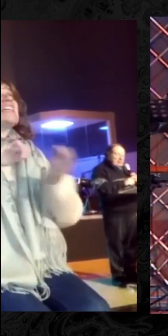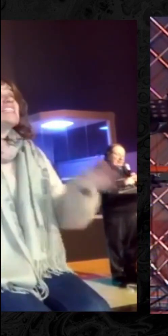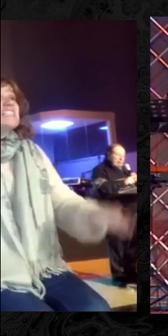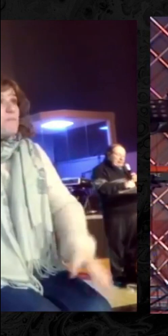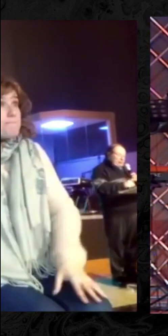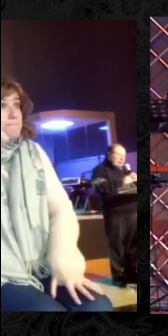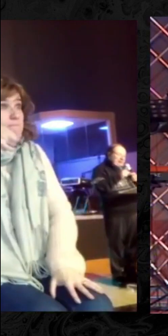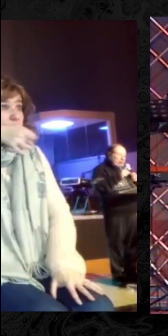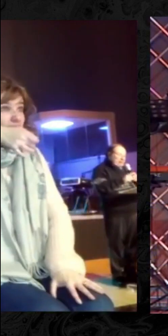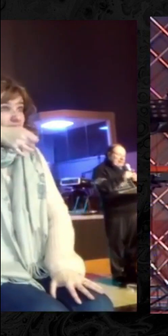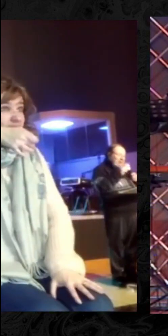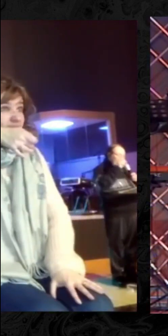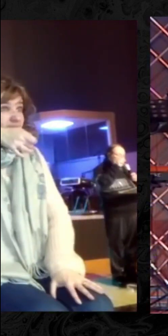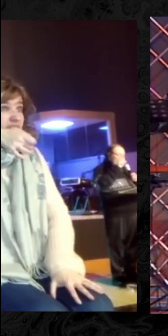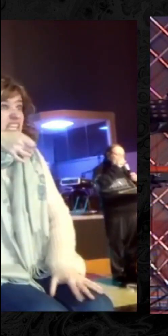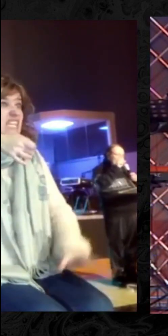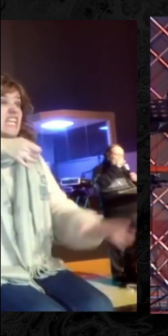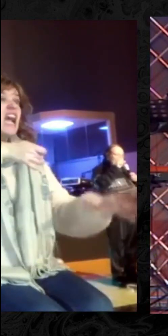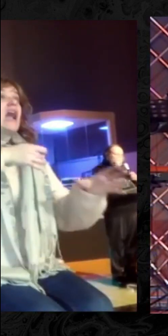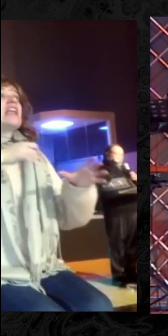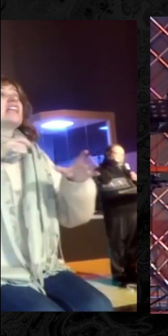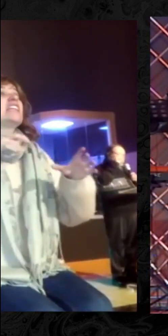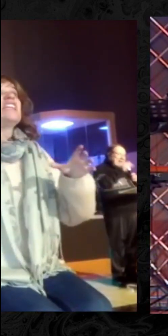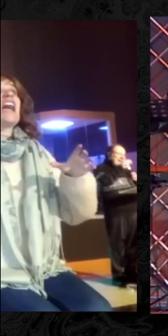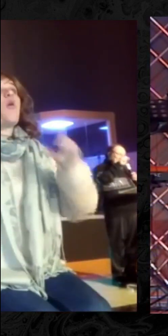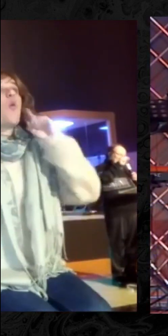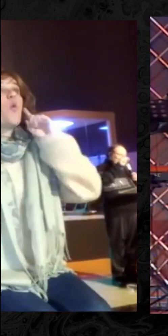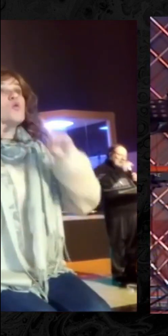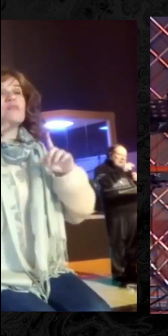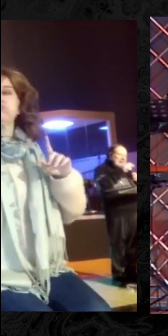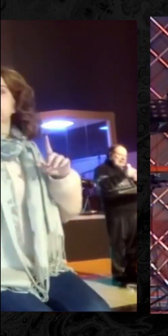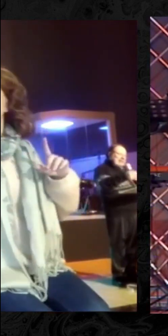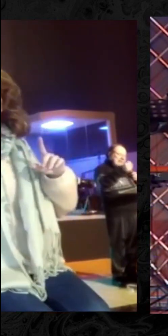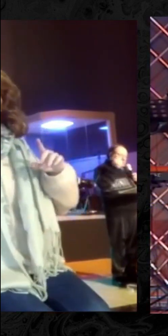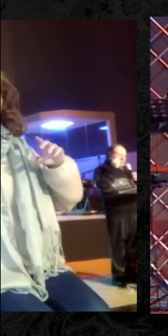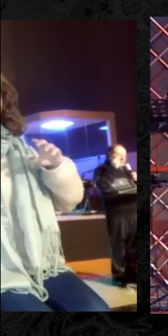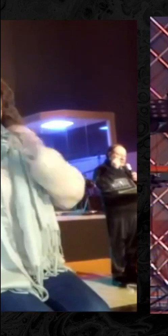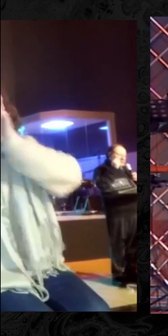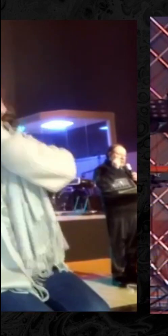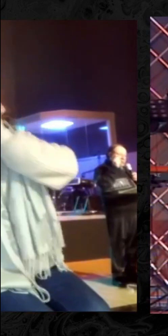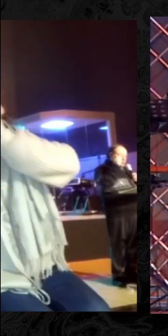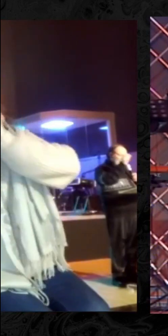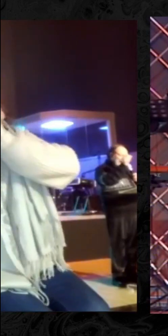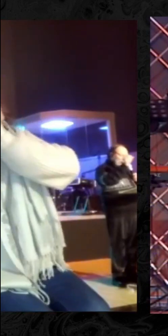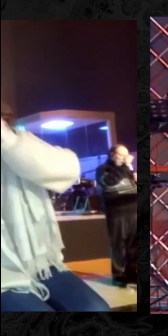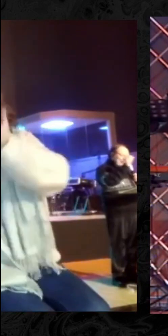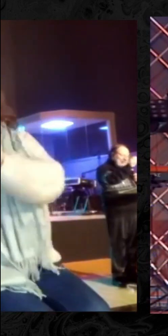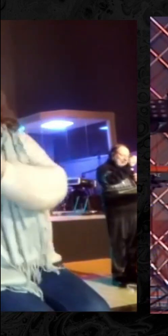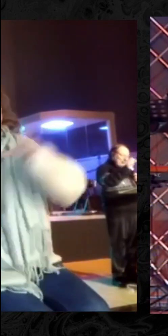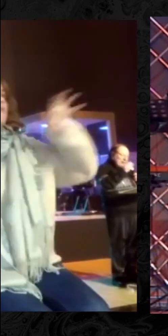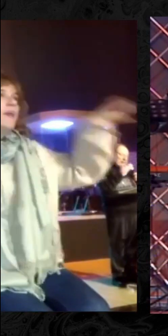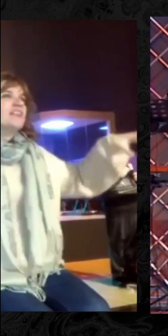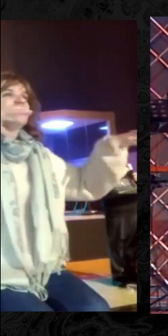llevados cautivos a todas las naciones o sea cuando sea Jerusalén rodeada entonces iban a ser llevado a cautivo año